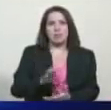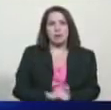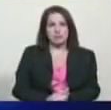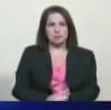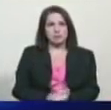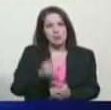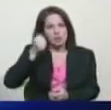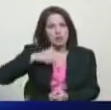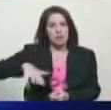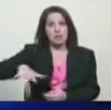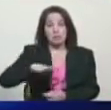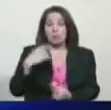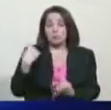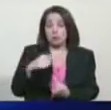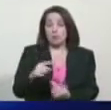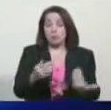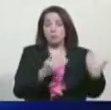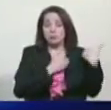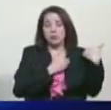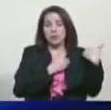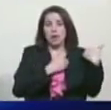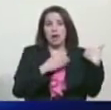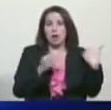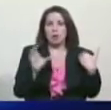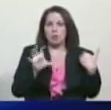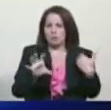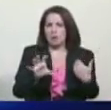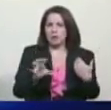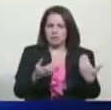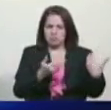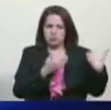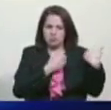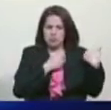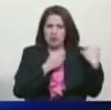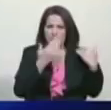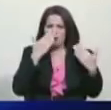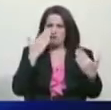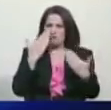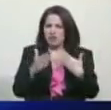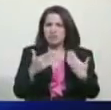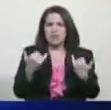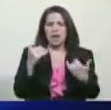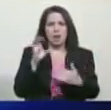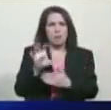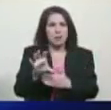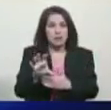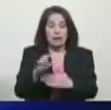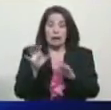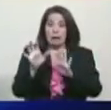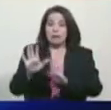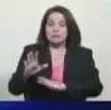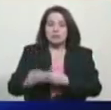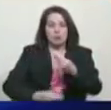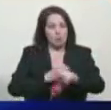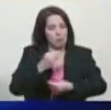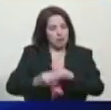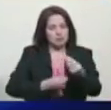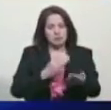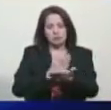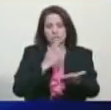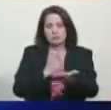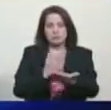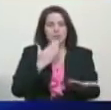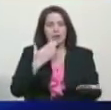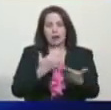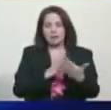nuestro pueblo. Tenemos una responsabilidad con el país, tenemos una responsabilidad con nuestra patria y así lo seguiremos haciendo.